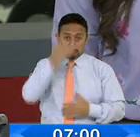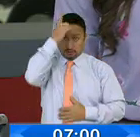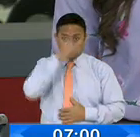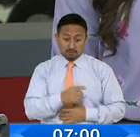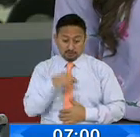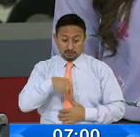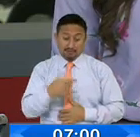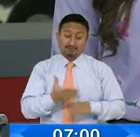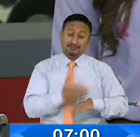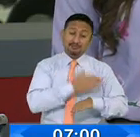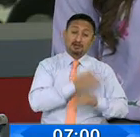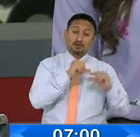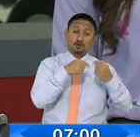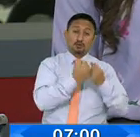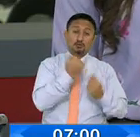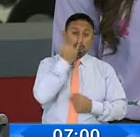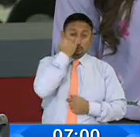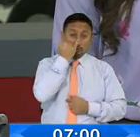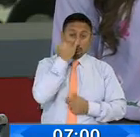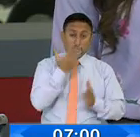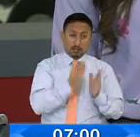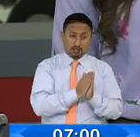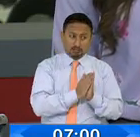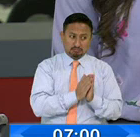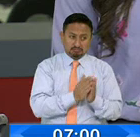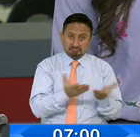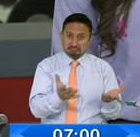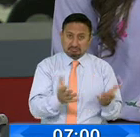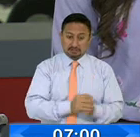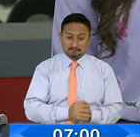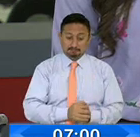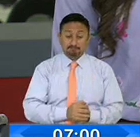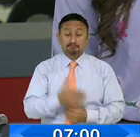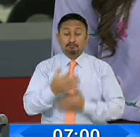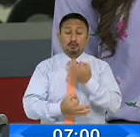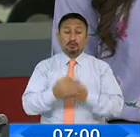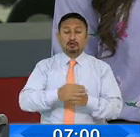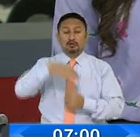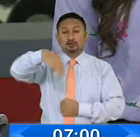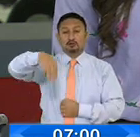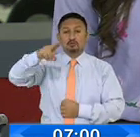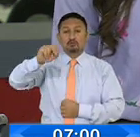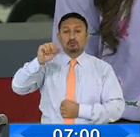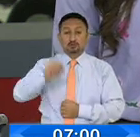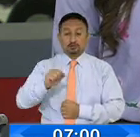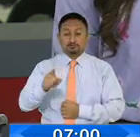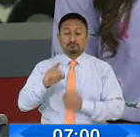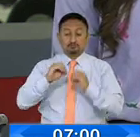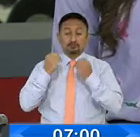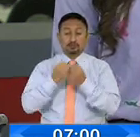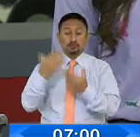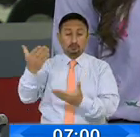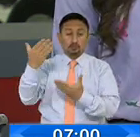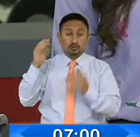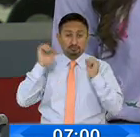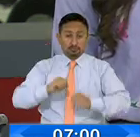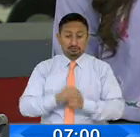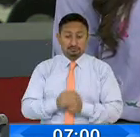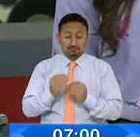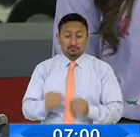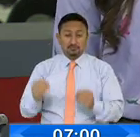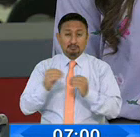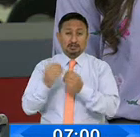frente al recurso subjetivo presentado por Pachakutik. El juez Fernando Muñoz dio un nuevo plazo para que la organización política entregue